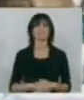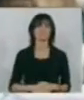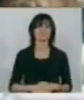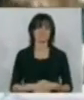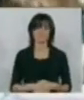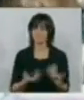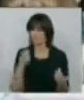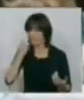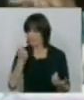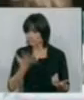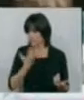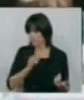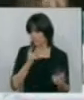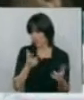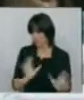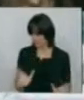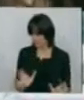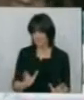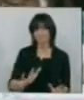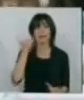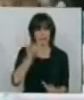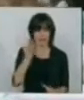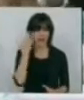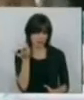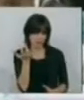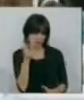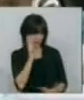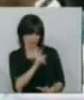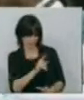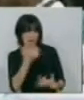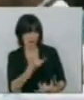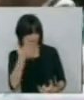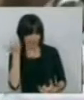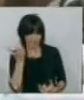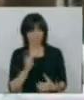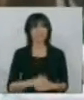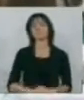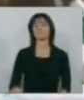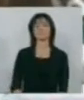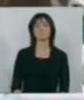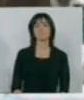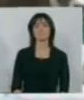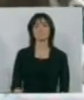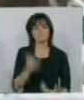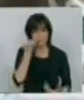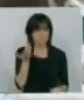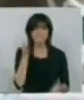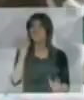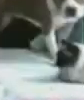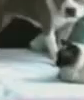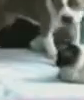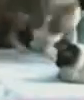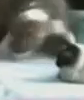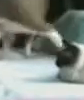Que la dueña no está, hay un gato ahí, que no lo estamos viendo ahora, y está seguro que está solo. ¿Y qué